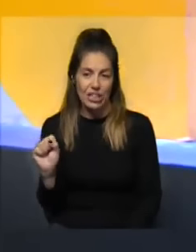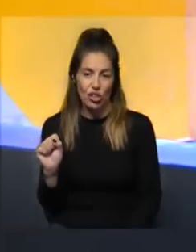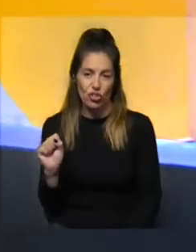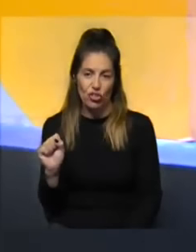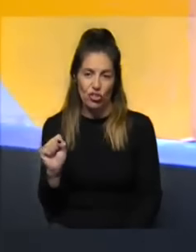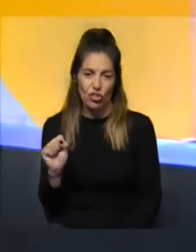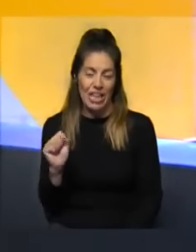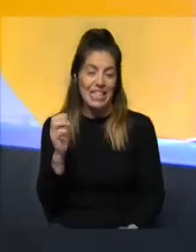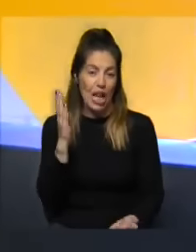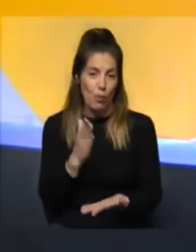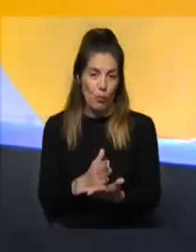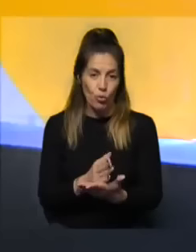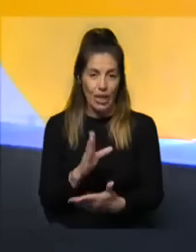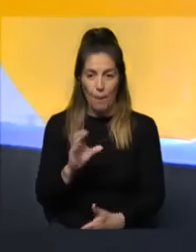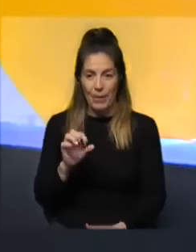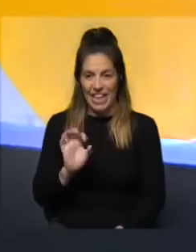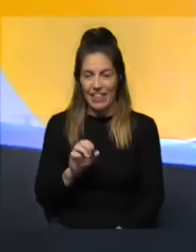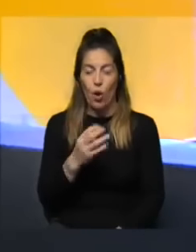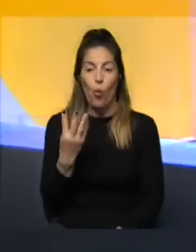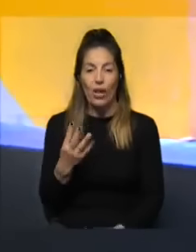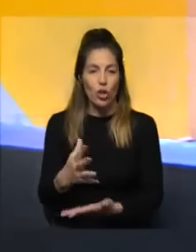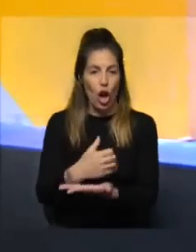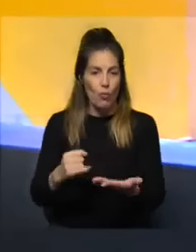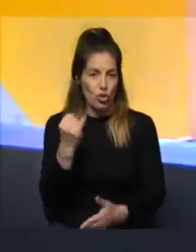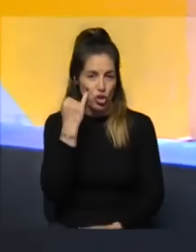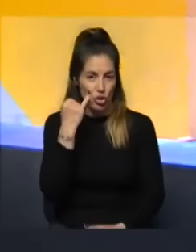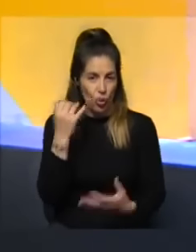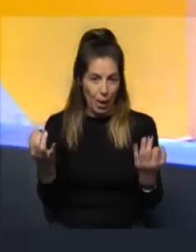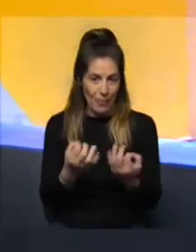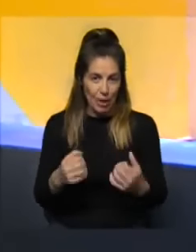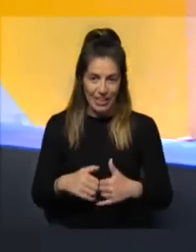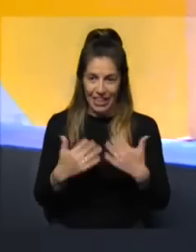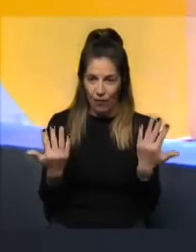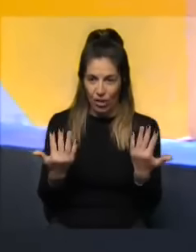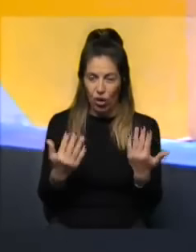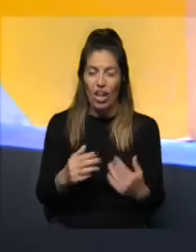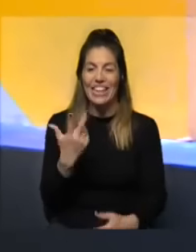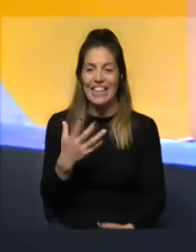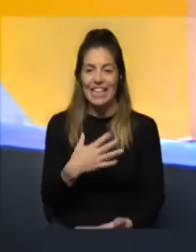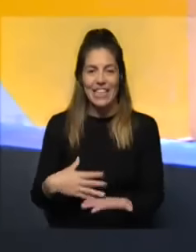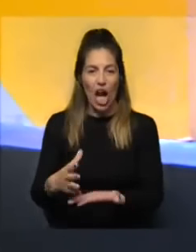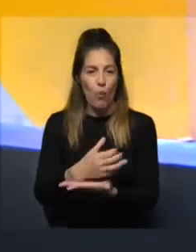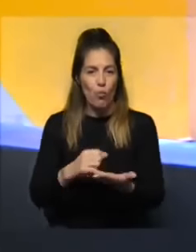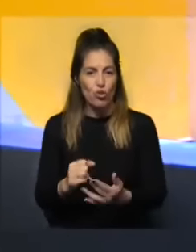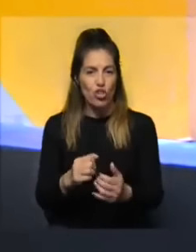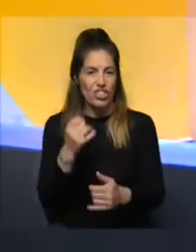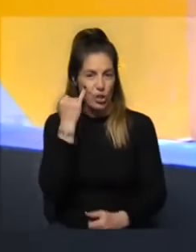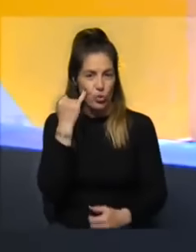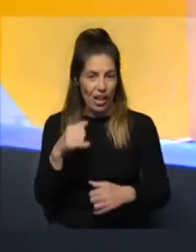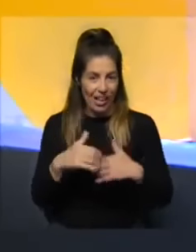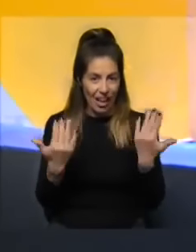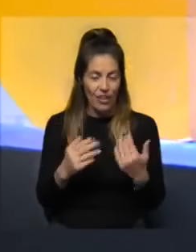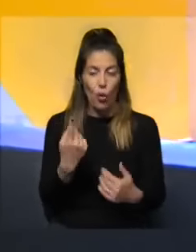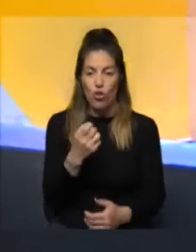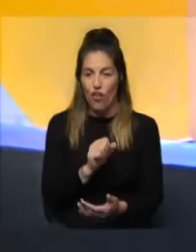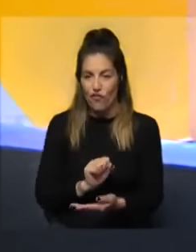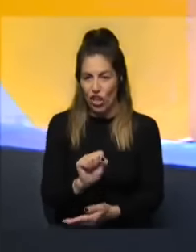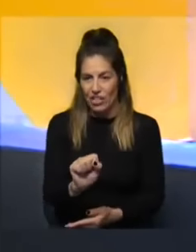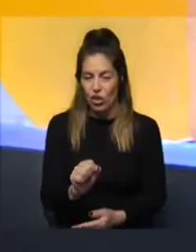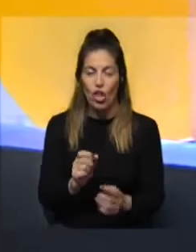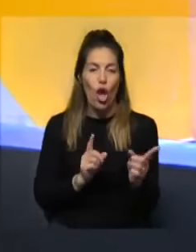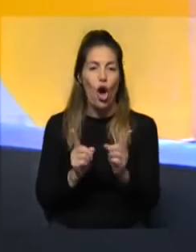se le imputan a Penades. 4 delitos de abuso sexual especialmente agravado, 3 de abuso sexual agravado, 1 de violación,